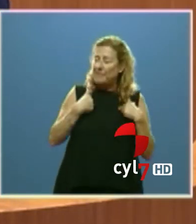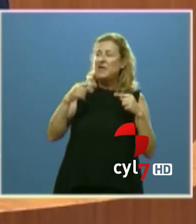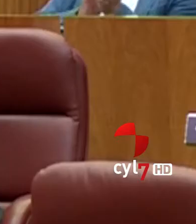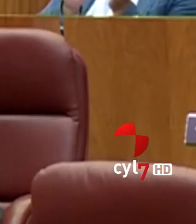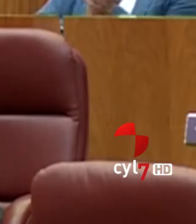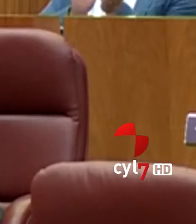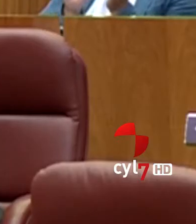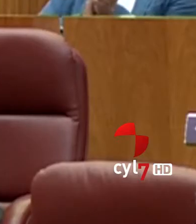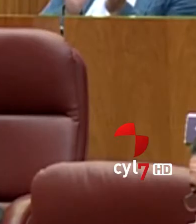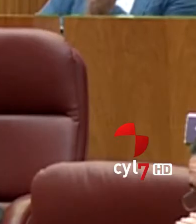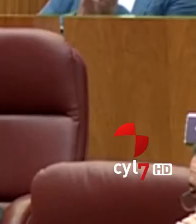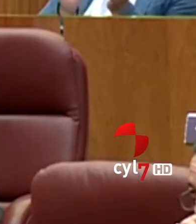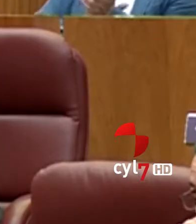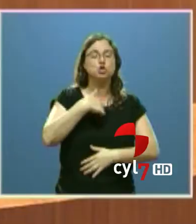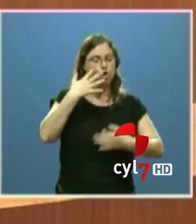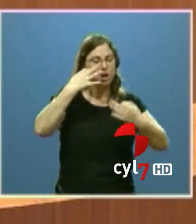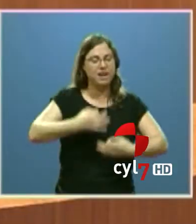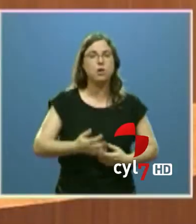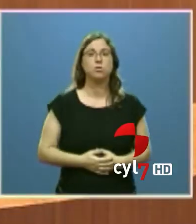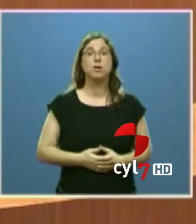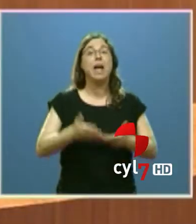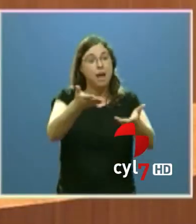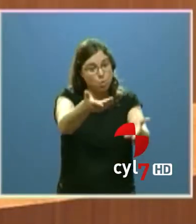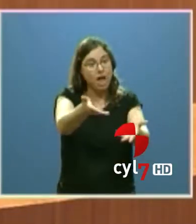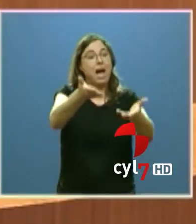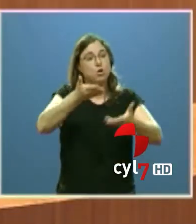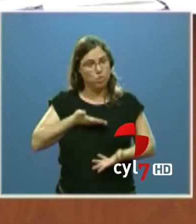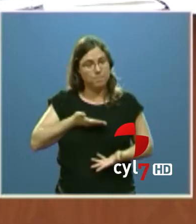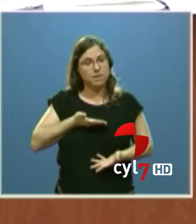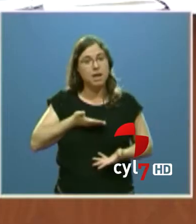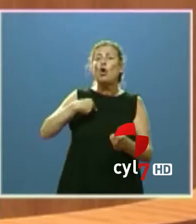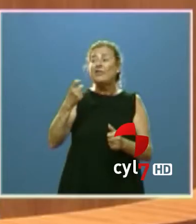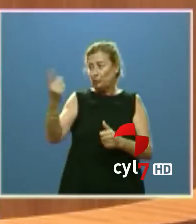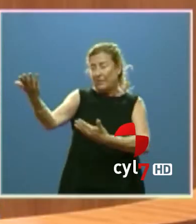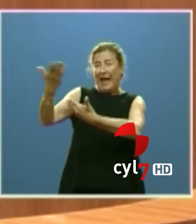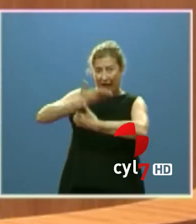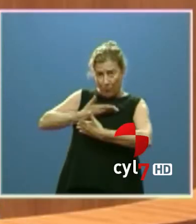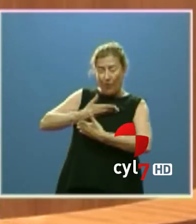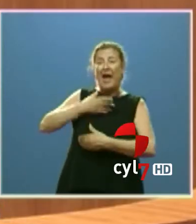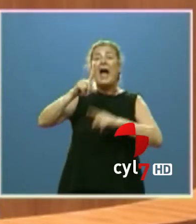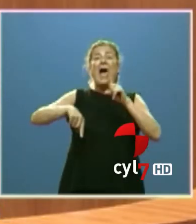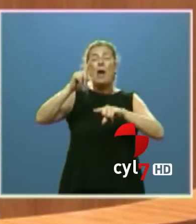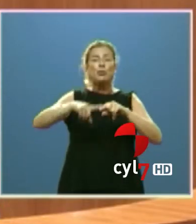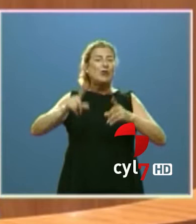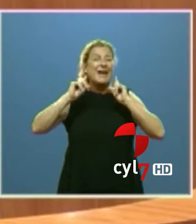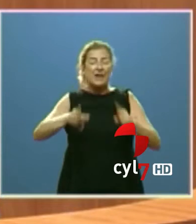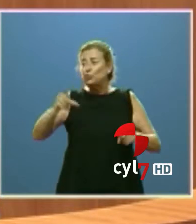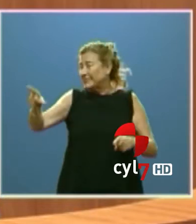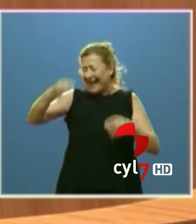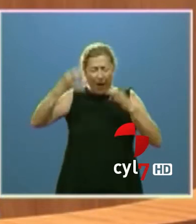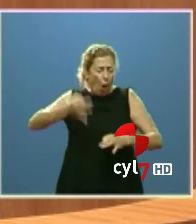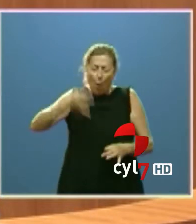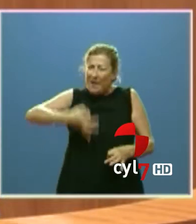indiscutible se han prometido trabajar juntos ayúdenme ayúdenme a construirla en algunos casos su ayuda es imprescindible